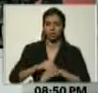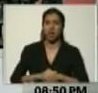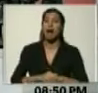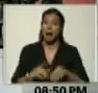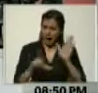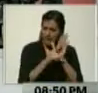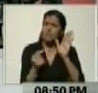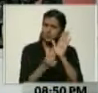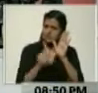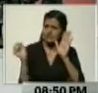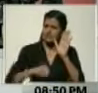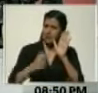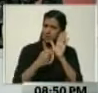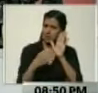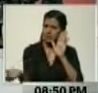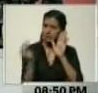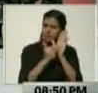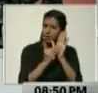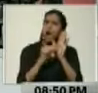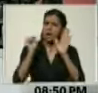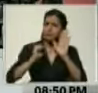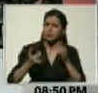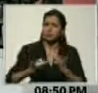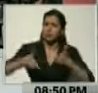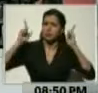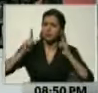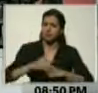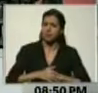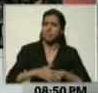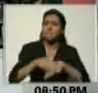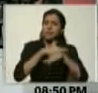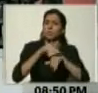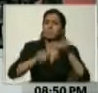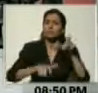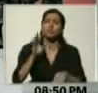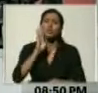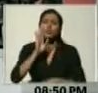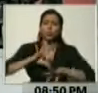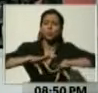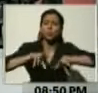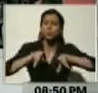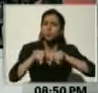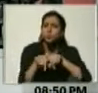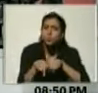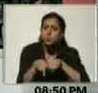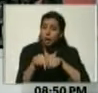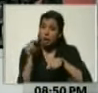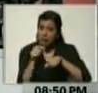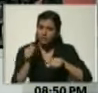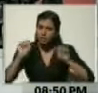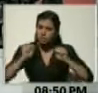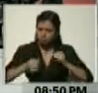sí, en la ley sí hay perdón para los corruptos. Aquí está.